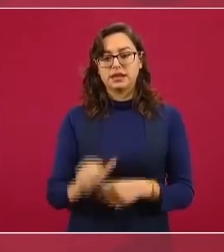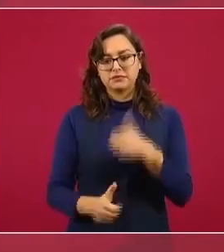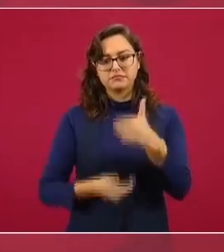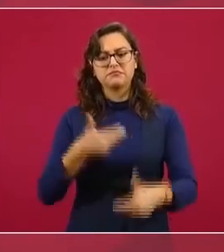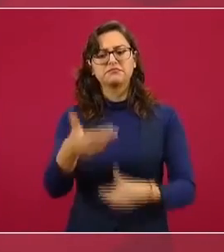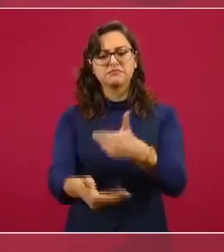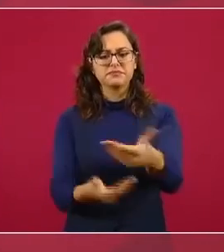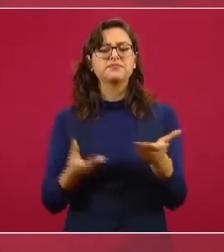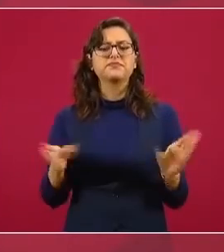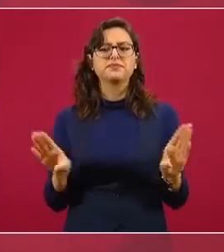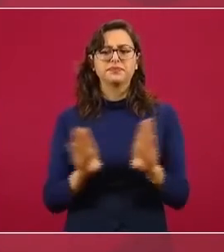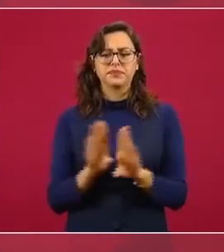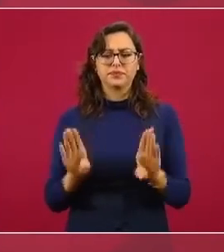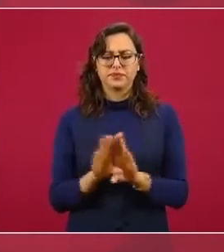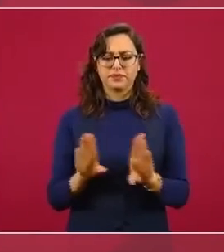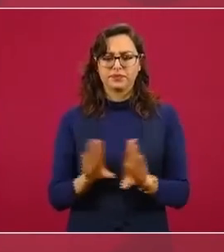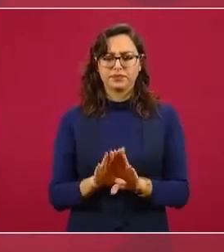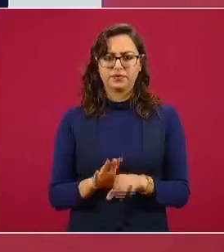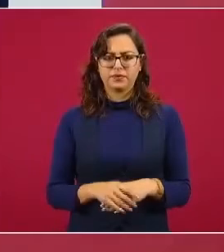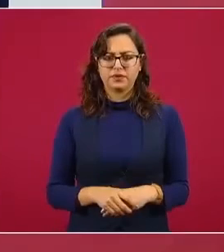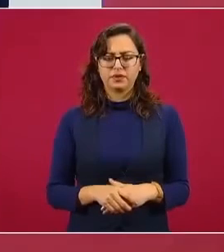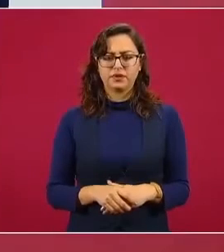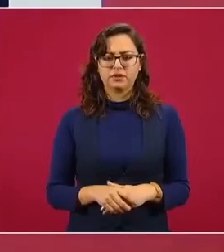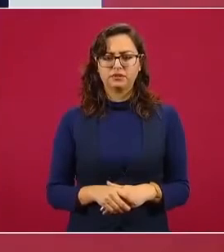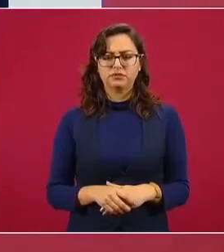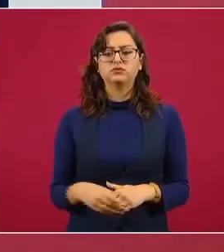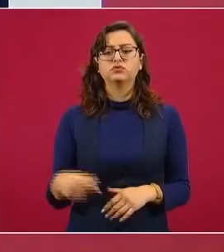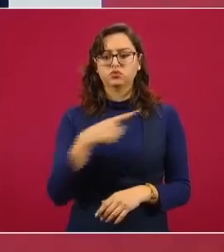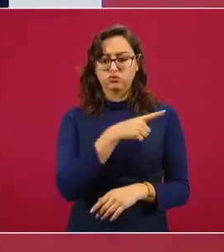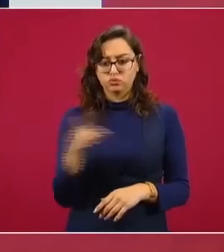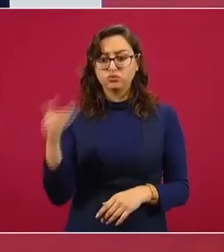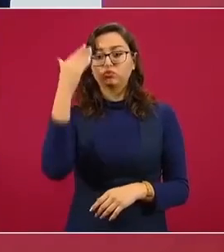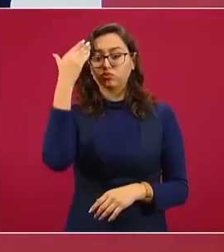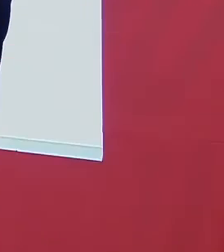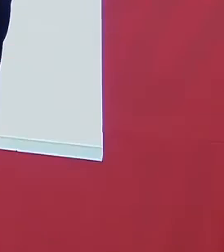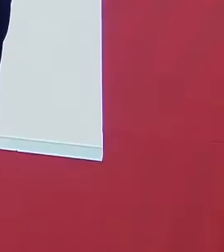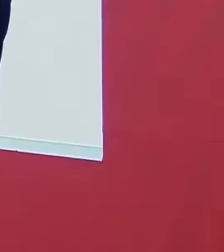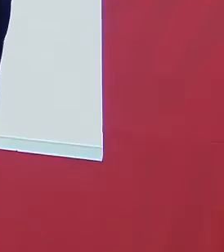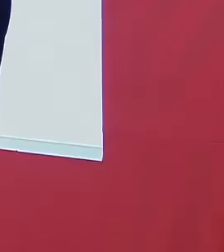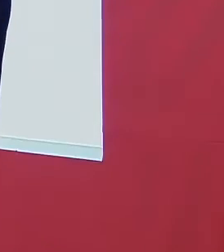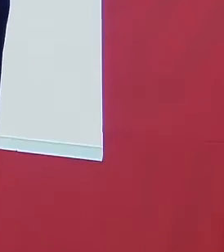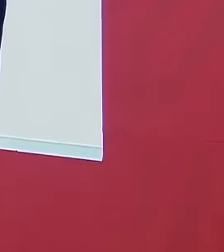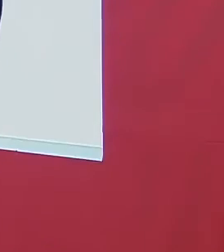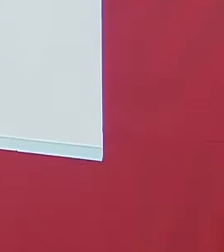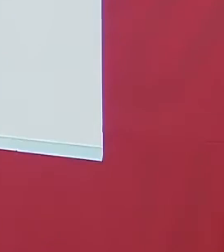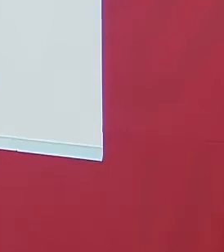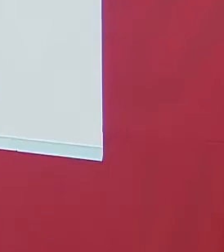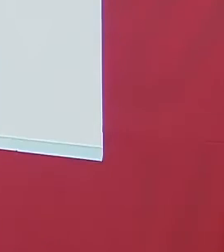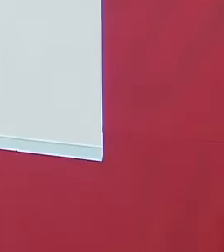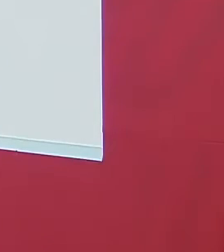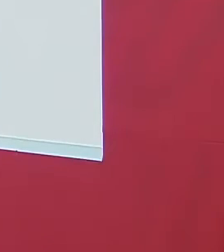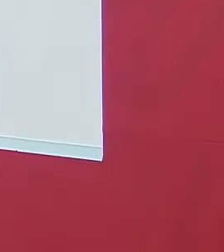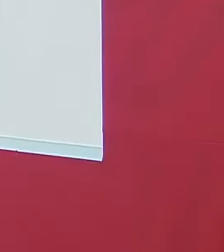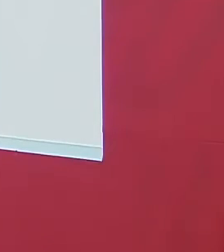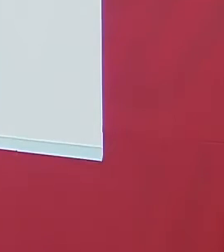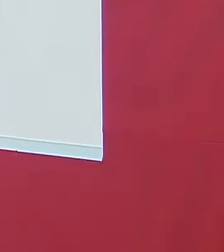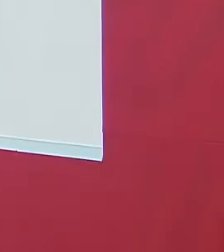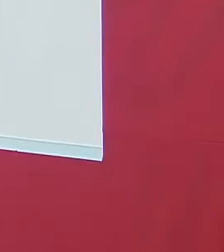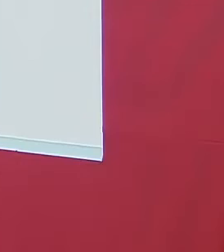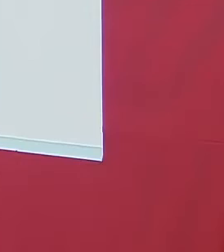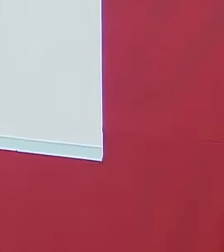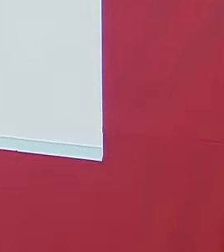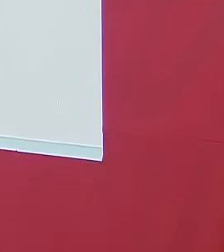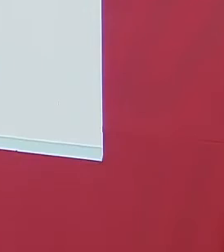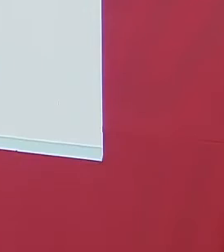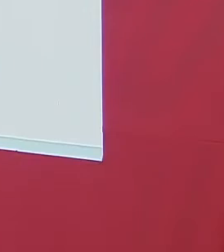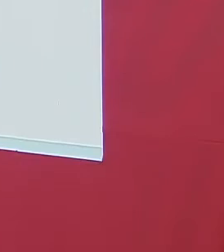Bueno, como ustedes saben, se dio a conocer ya la efectividad, que es muy alta. No se han detectado efectos secundarios graves en la información que